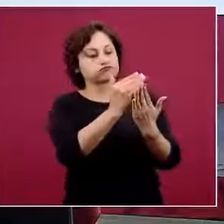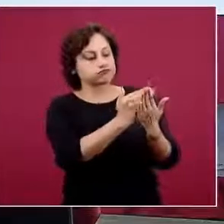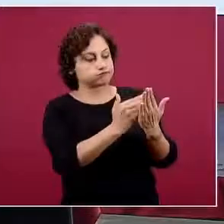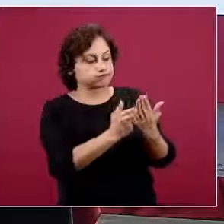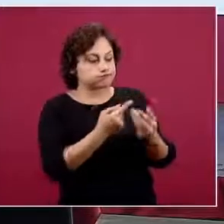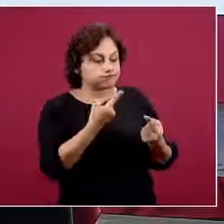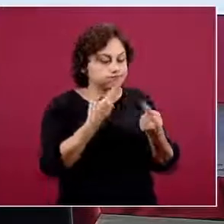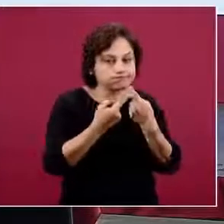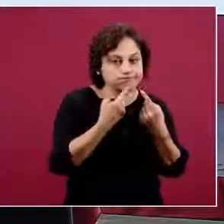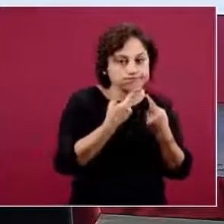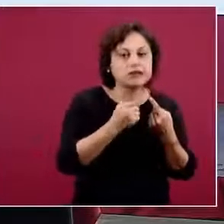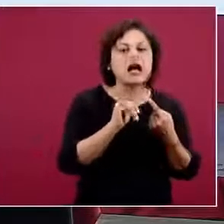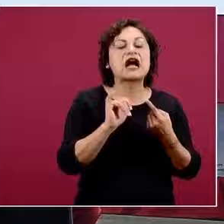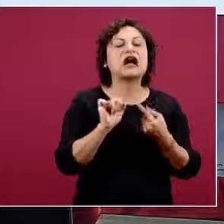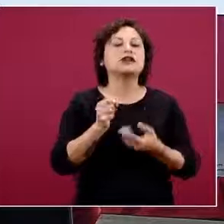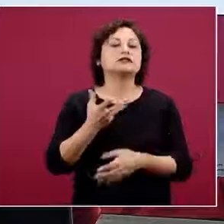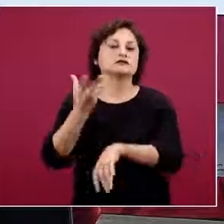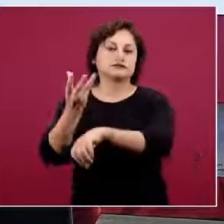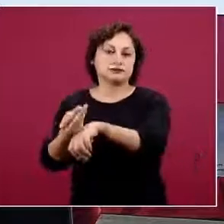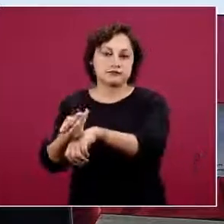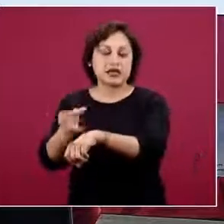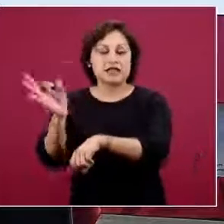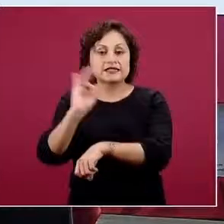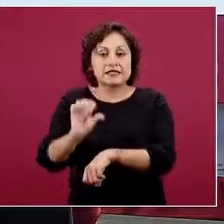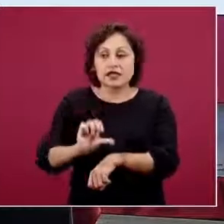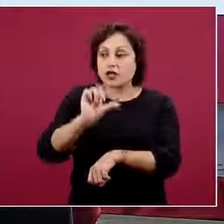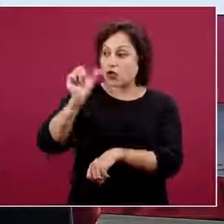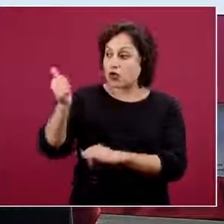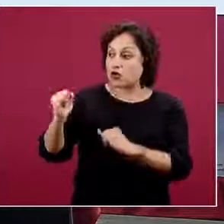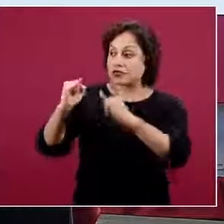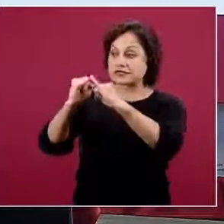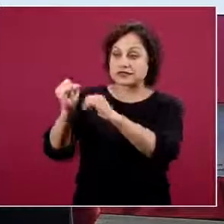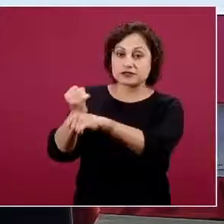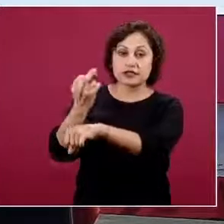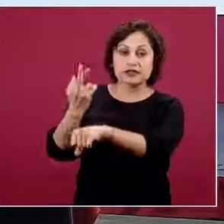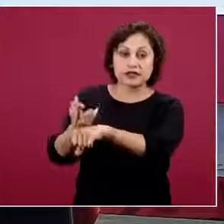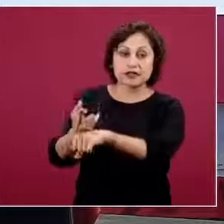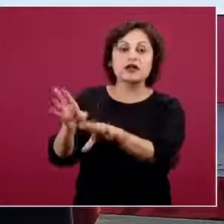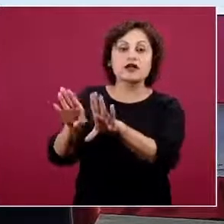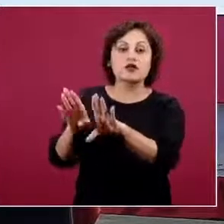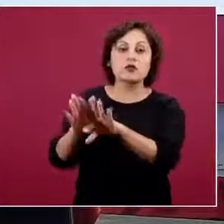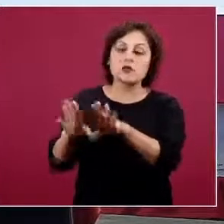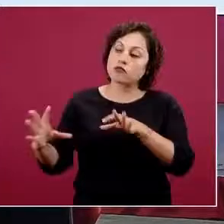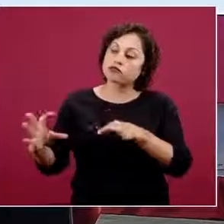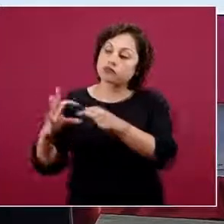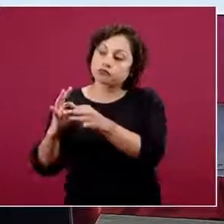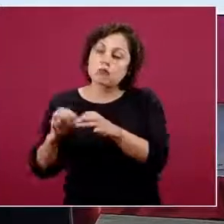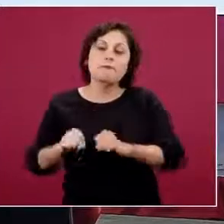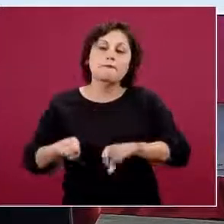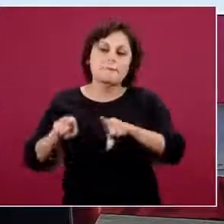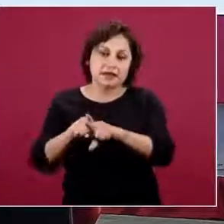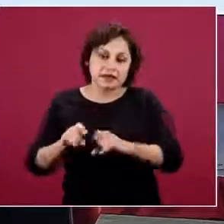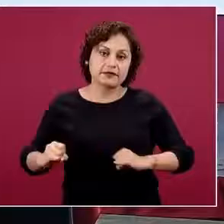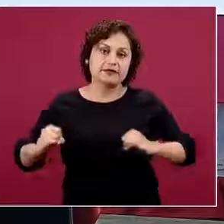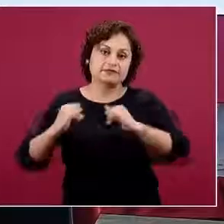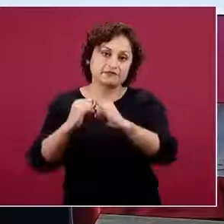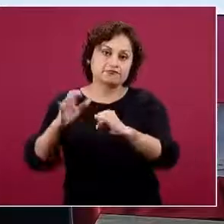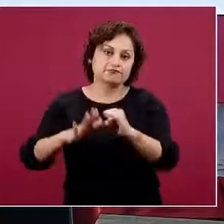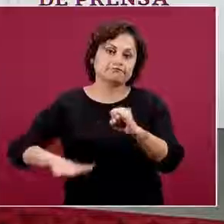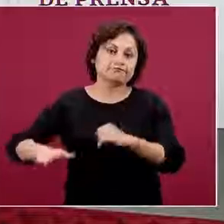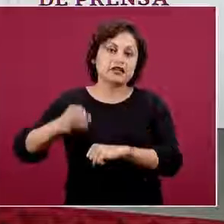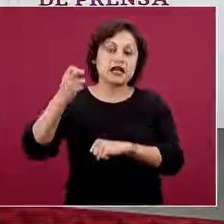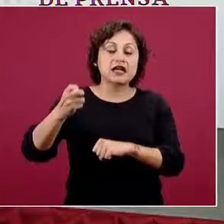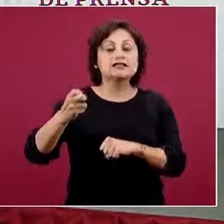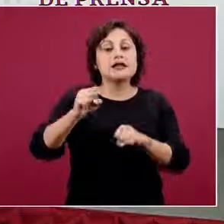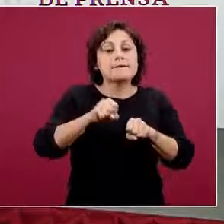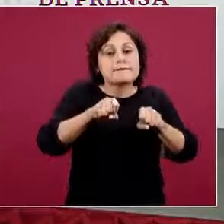otra coordinación que hacer con alguna otra dependencia, se hace a través de las otras instituciones de apoyo, y es un ciclo que está